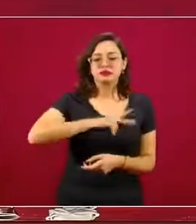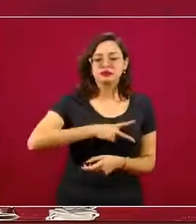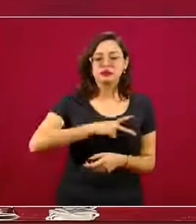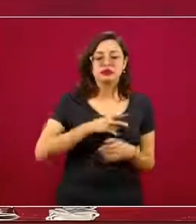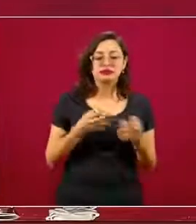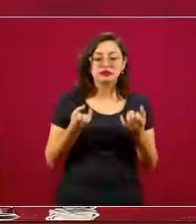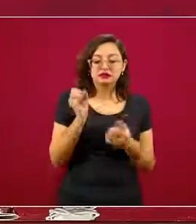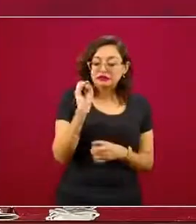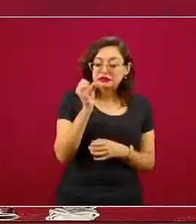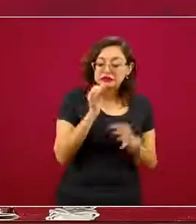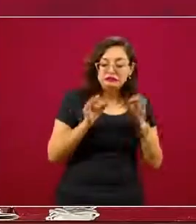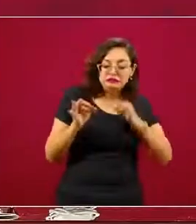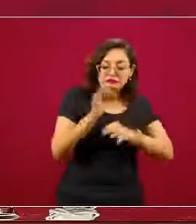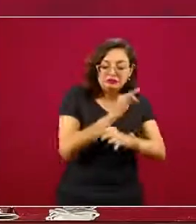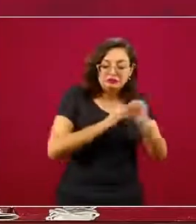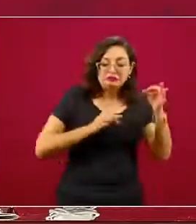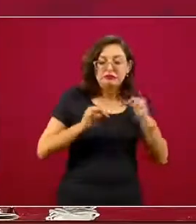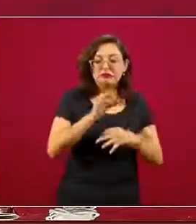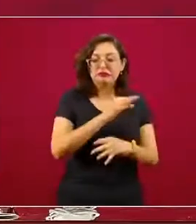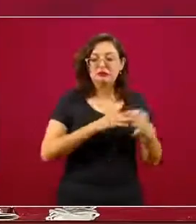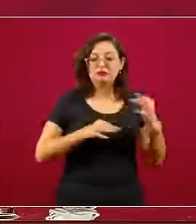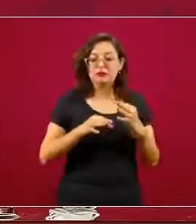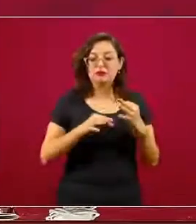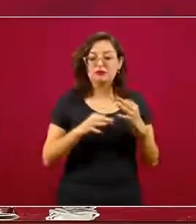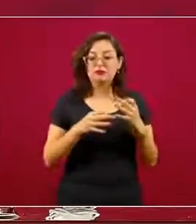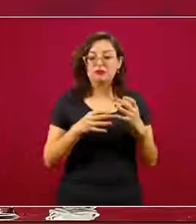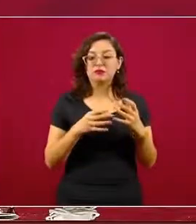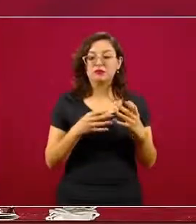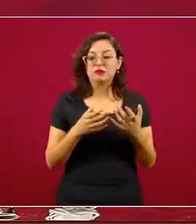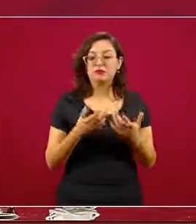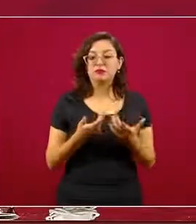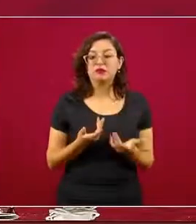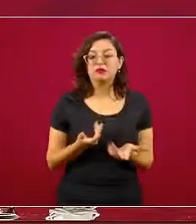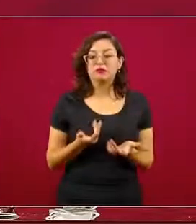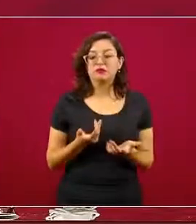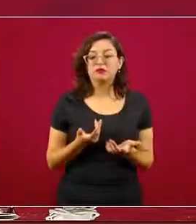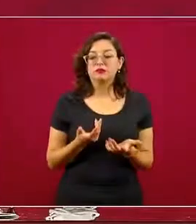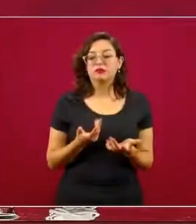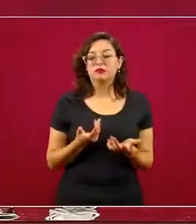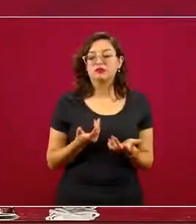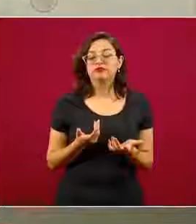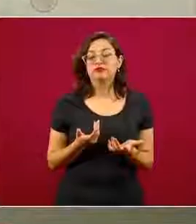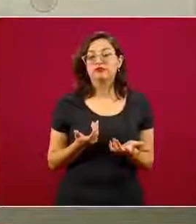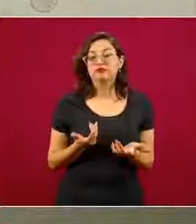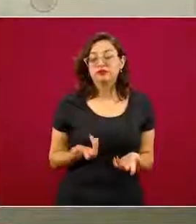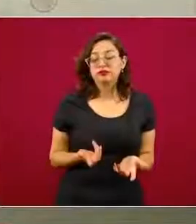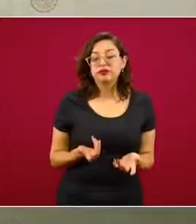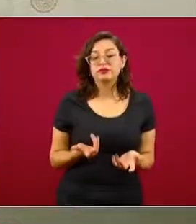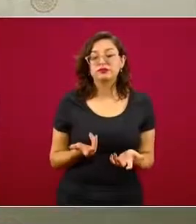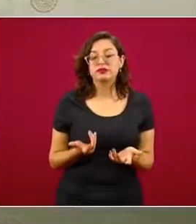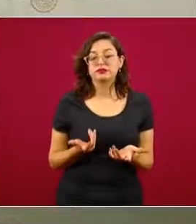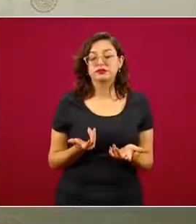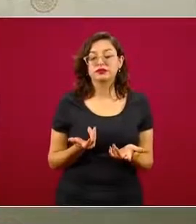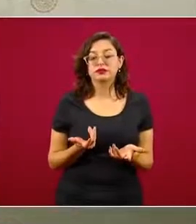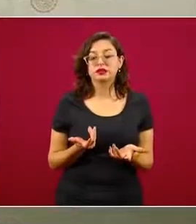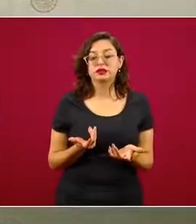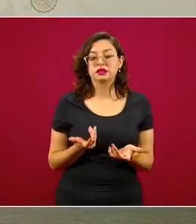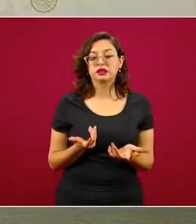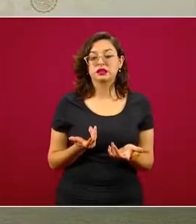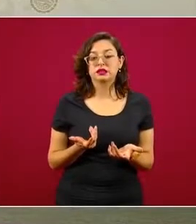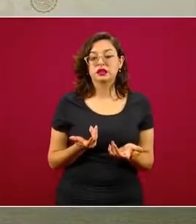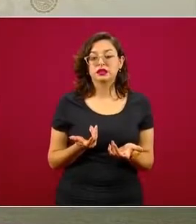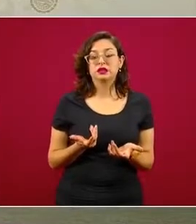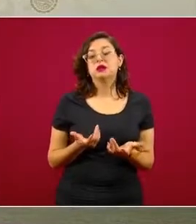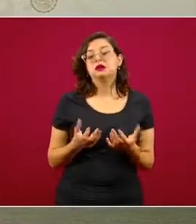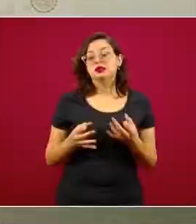químicas, tienen una gran afinidad por la superficie de algunas o las moléculas que se encuentran en la superficie